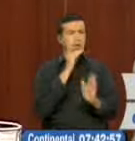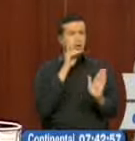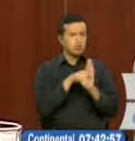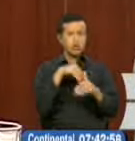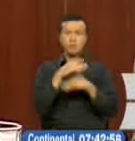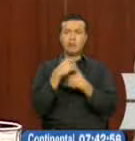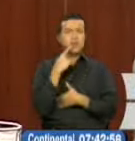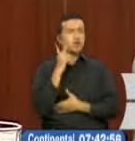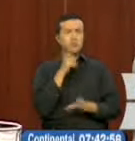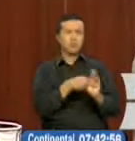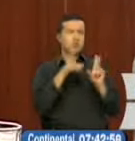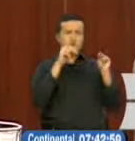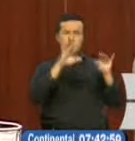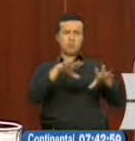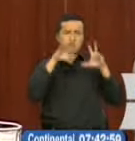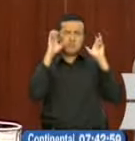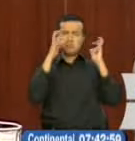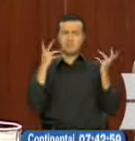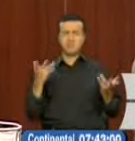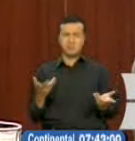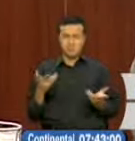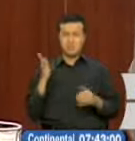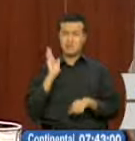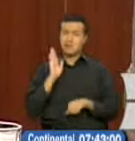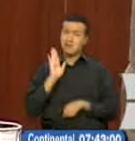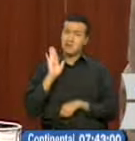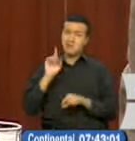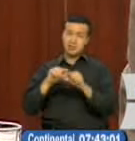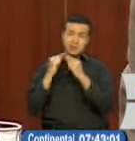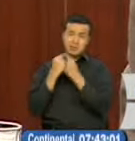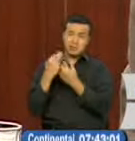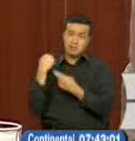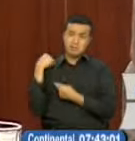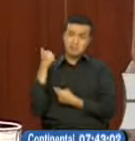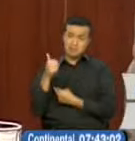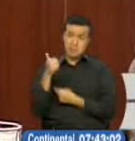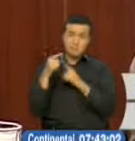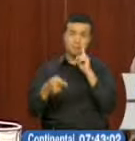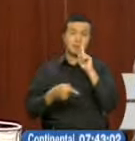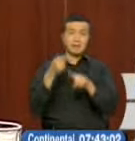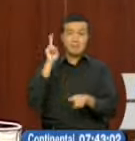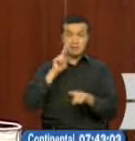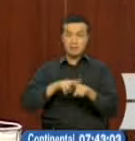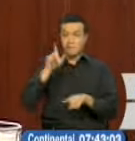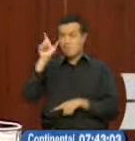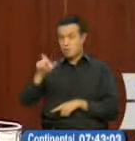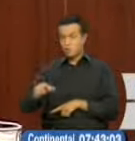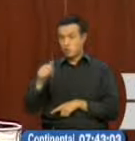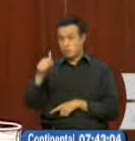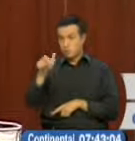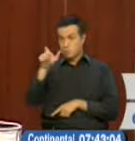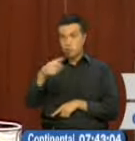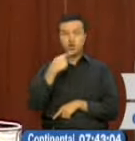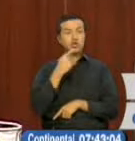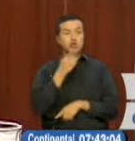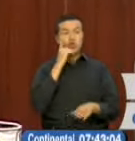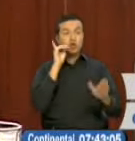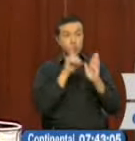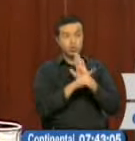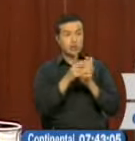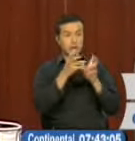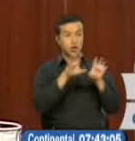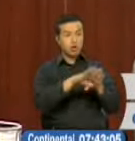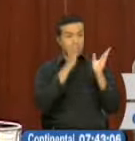es responsabilidad absoluta de las organizaciones políticas. Sería la primera vez que un accionante pide